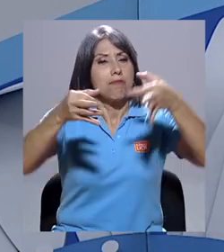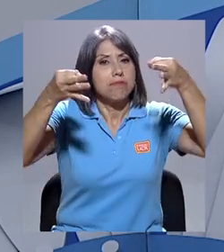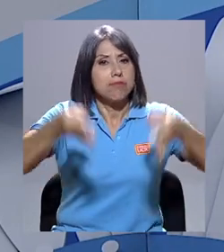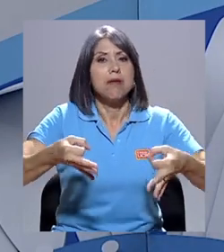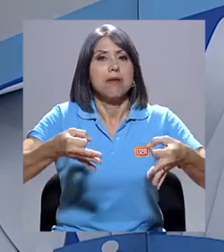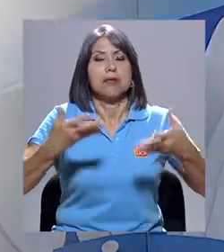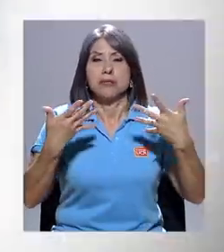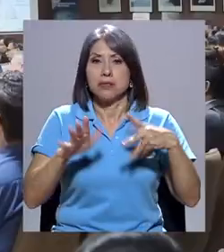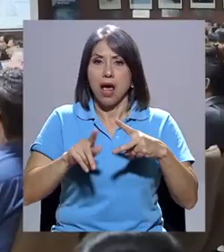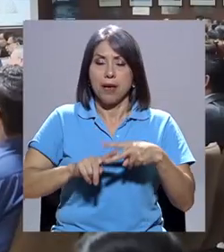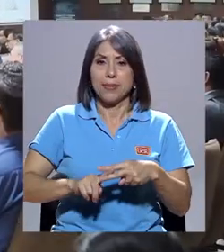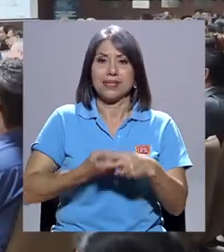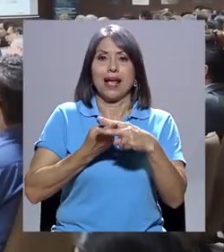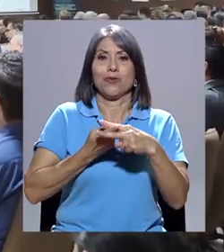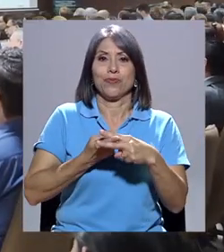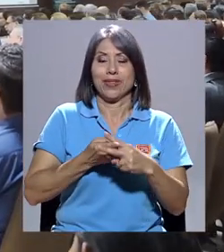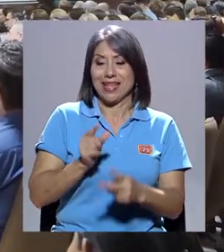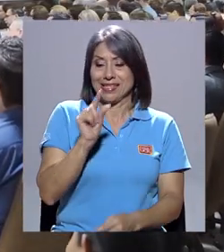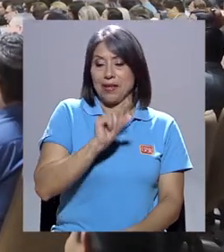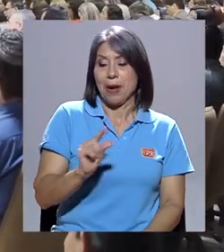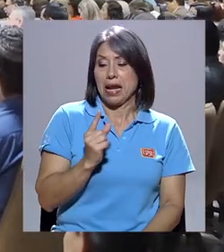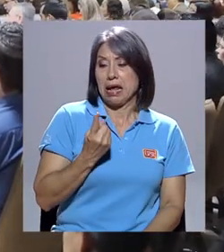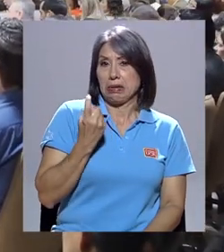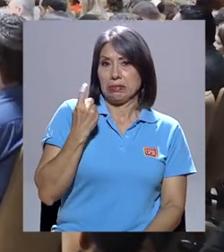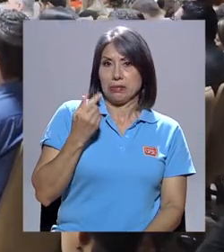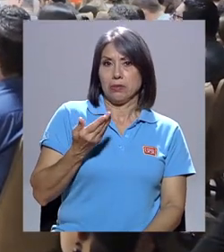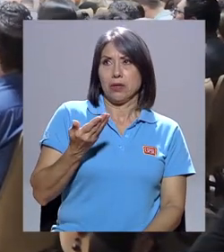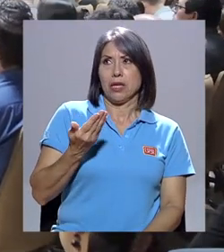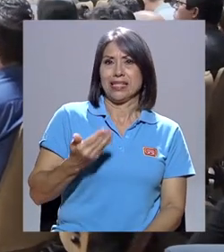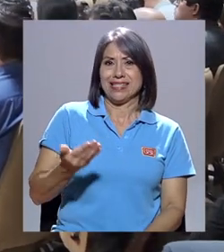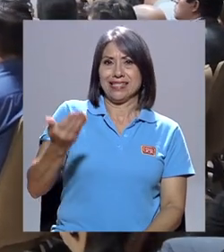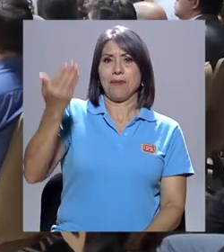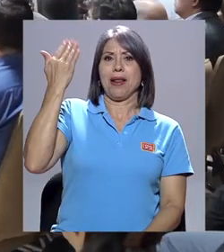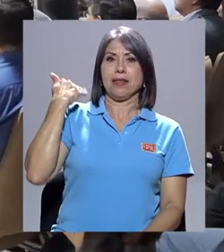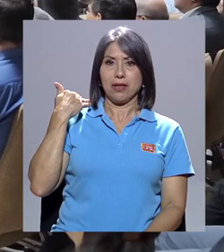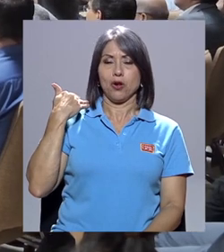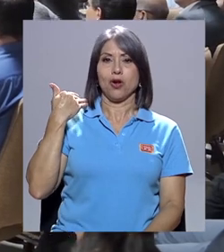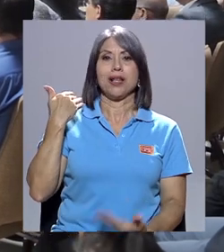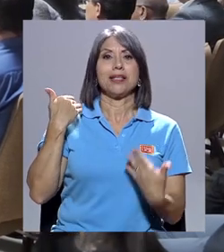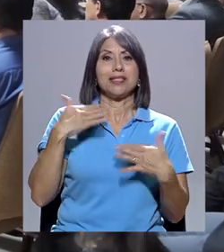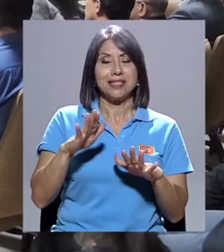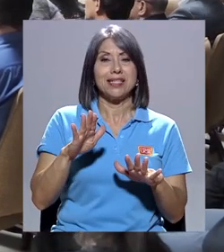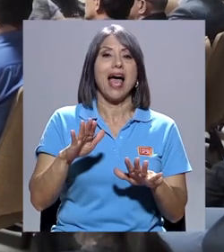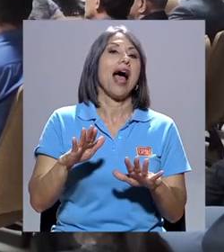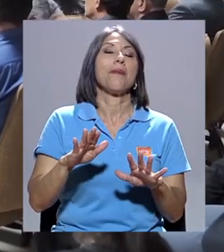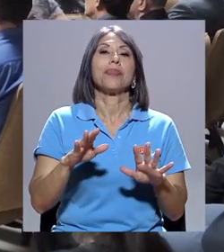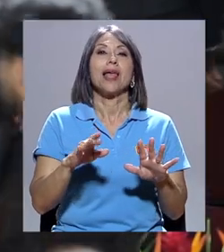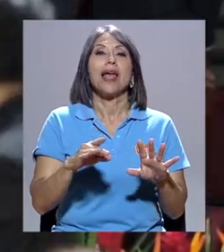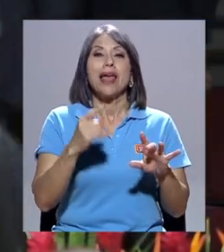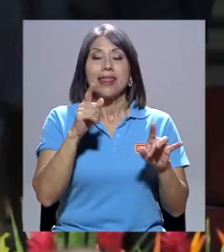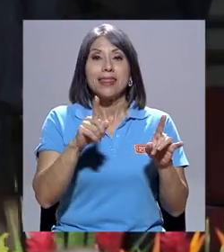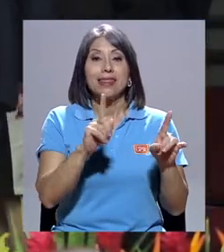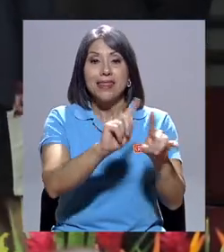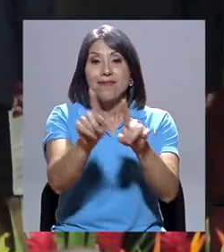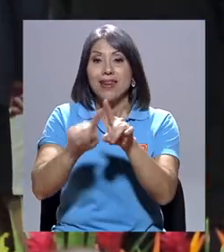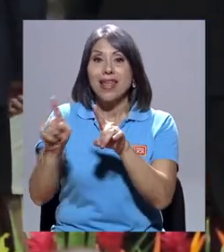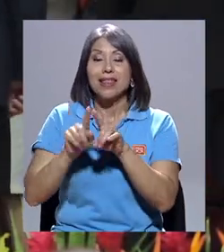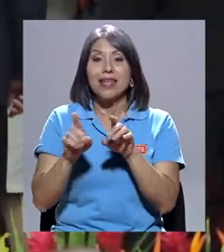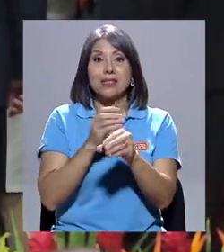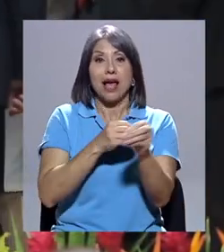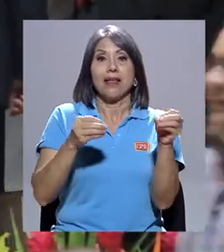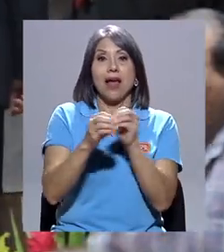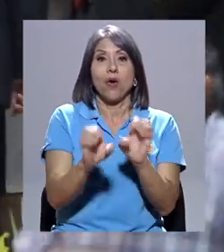facultad esta semana que acaba de pasar y la anterior tuvimos la visita de padre de tres unidades académicas en sus